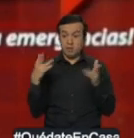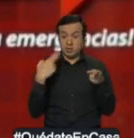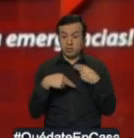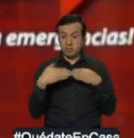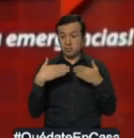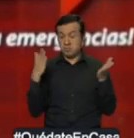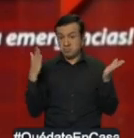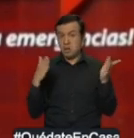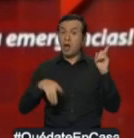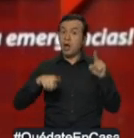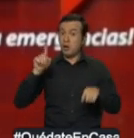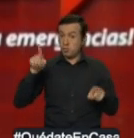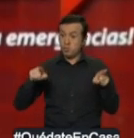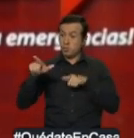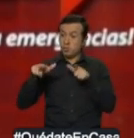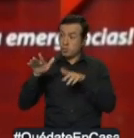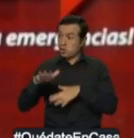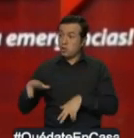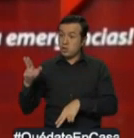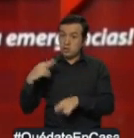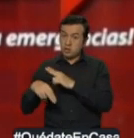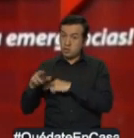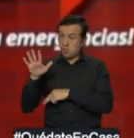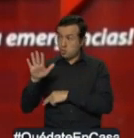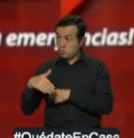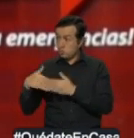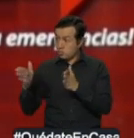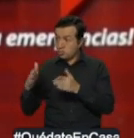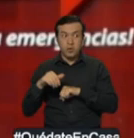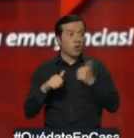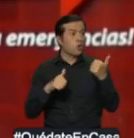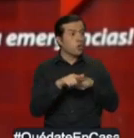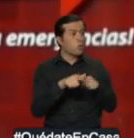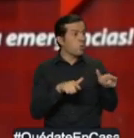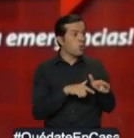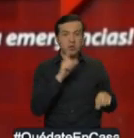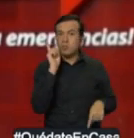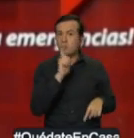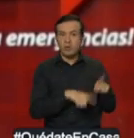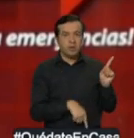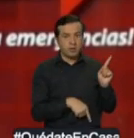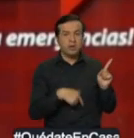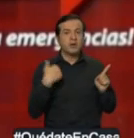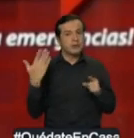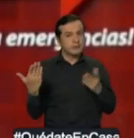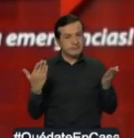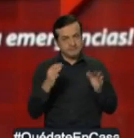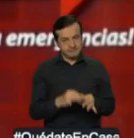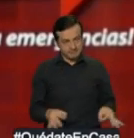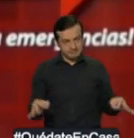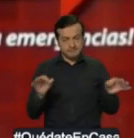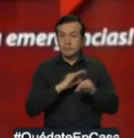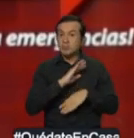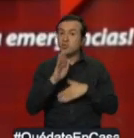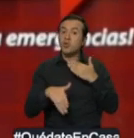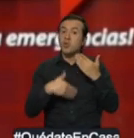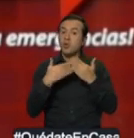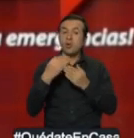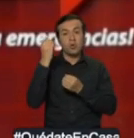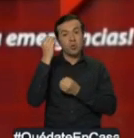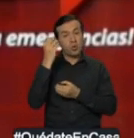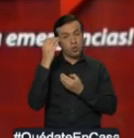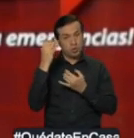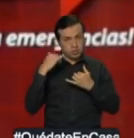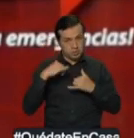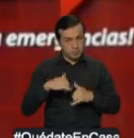estará permitido en unos cantones pero no estará permitido en otros cantones entonces es indispensable que tengamos toda la información